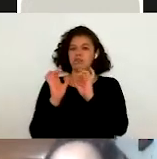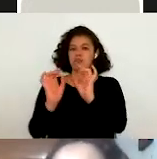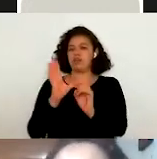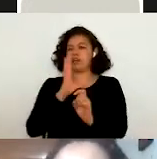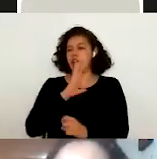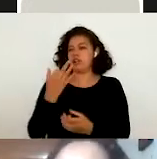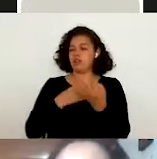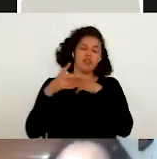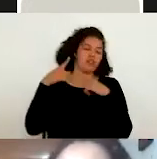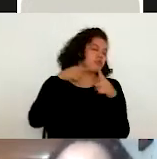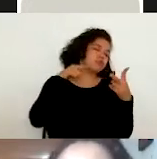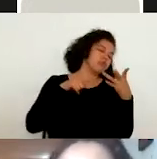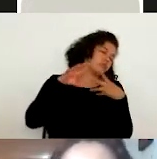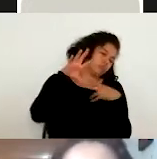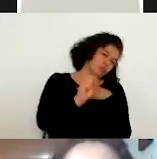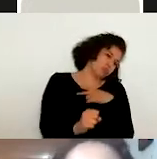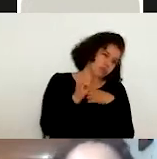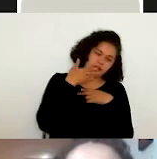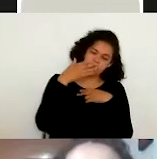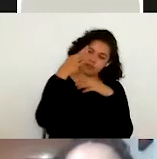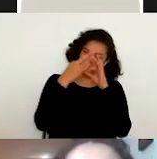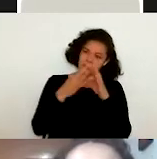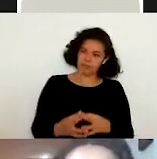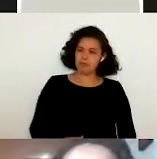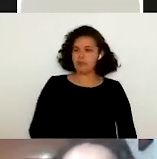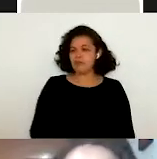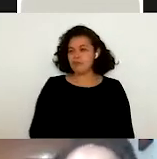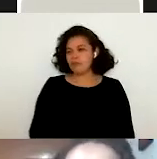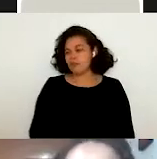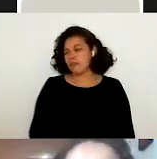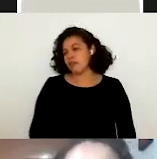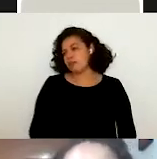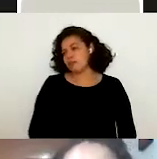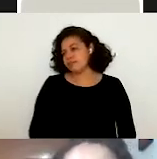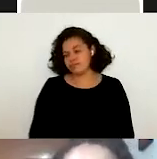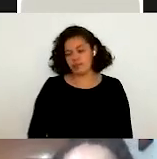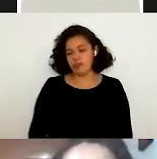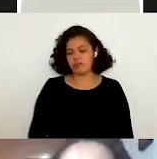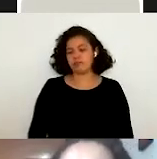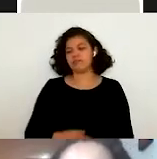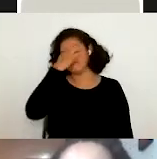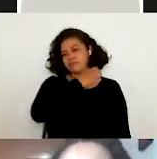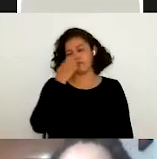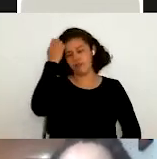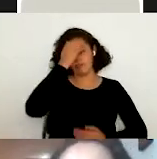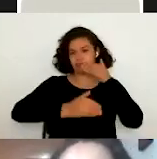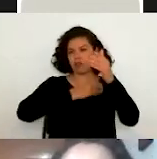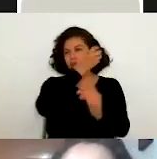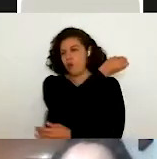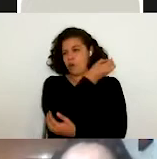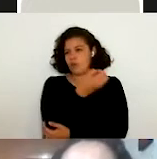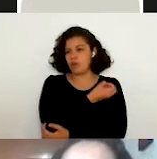los logros, todo lo cumplido, ¿no? La evaluación en sí es un proceso estructurado, ¿no? Que debe de ser